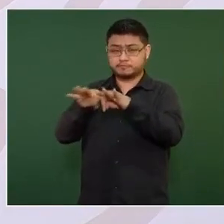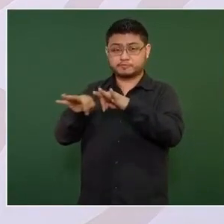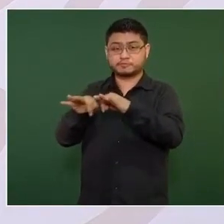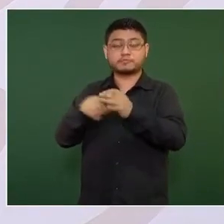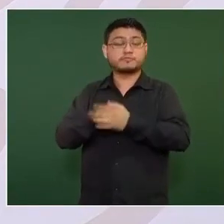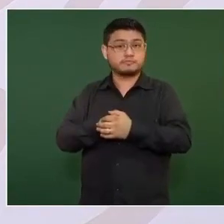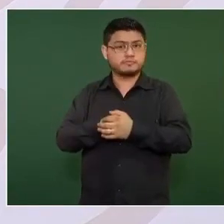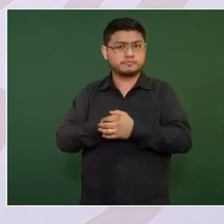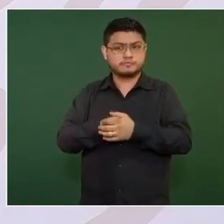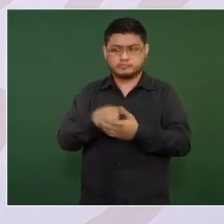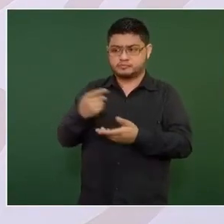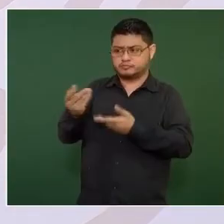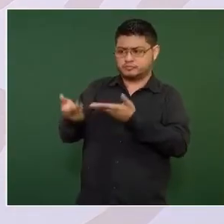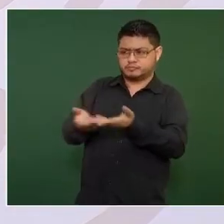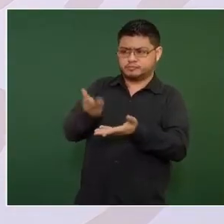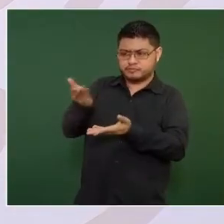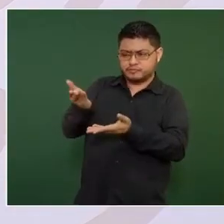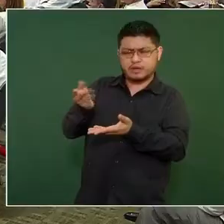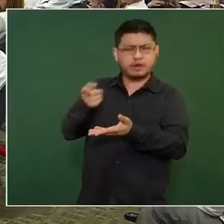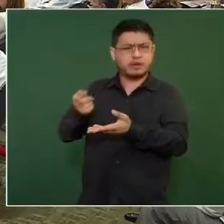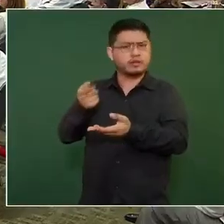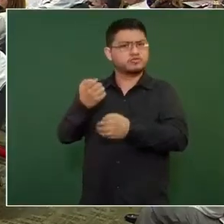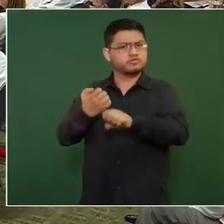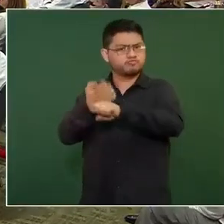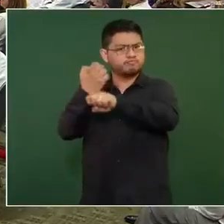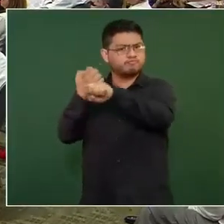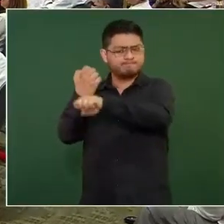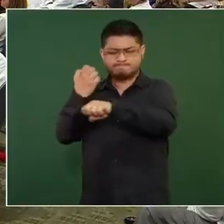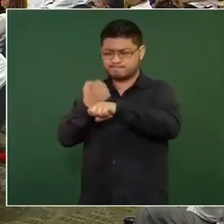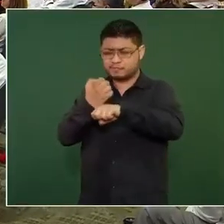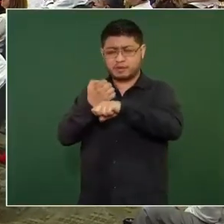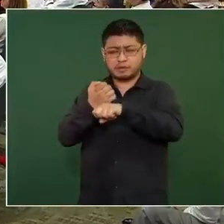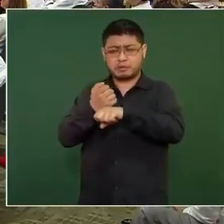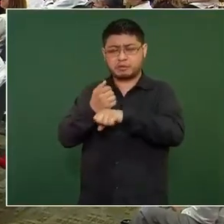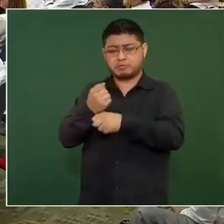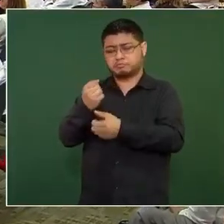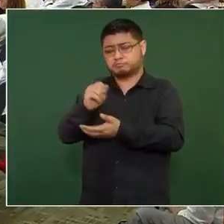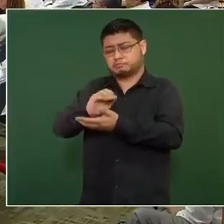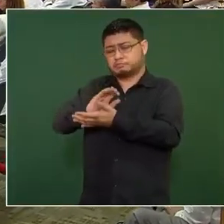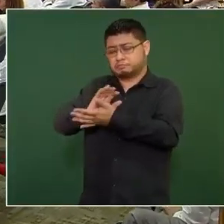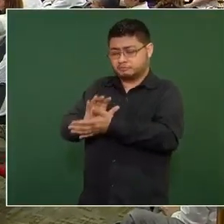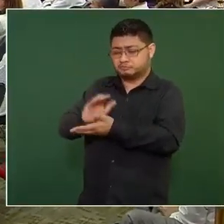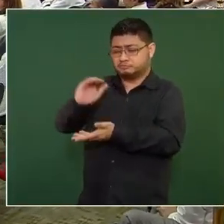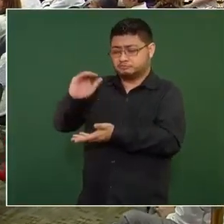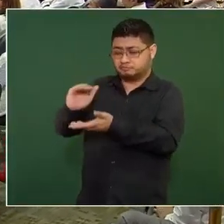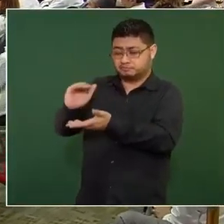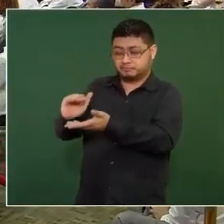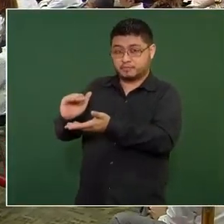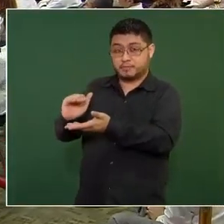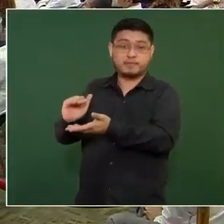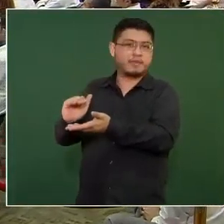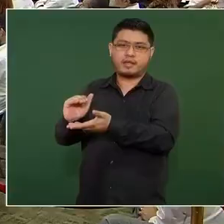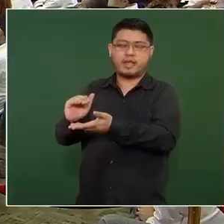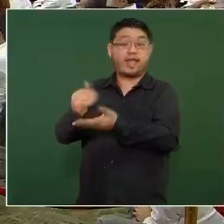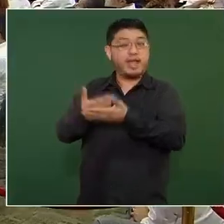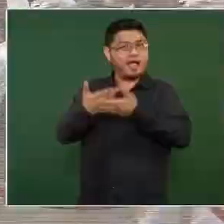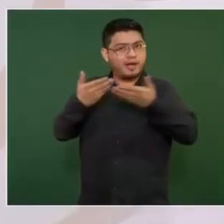remesas, en estos estados con mayor marginación mejoraron